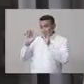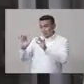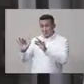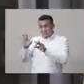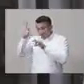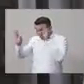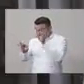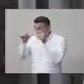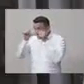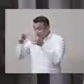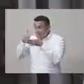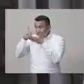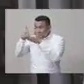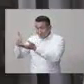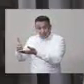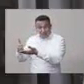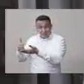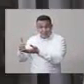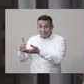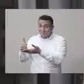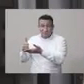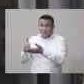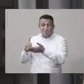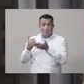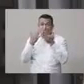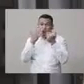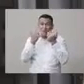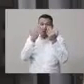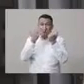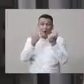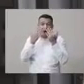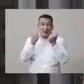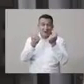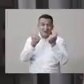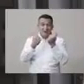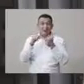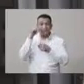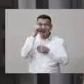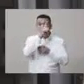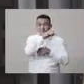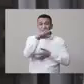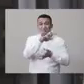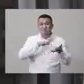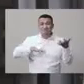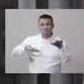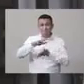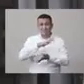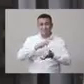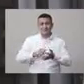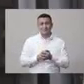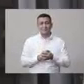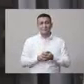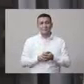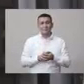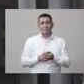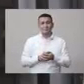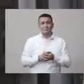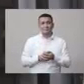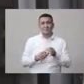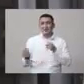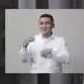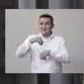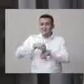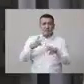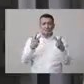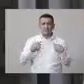La visión de la sociedad debe cambiar. No podemos, en Baja California Sur,